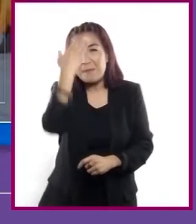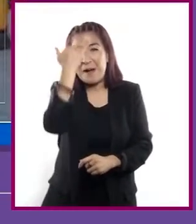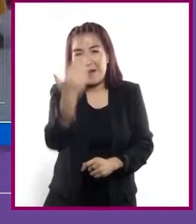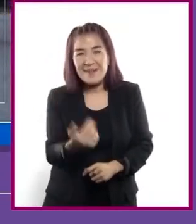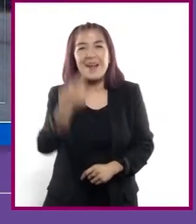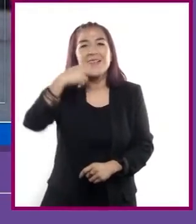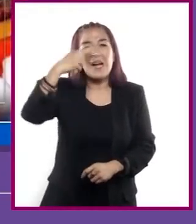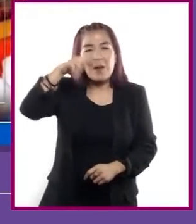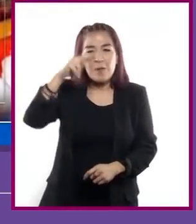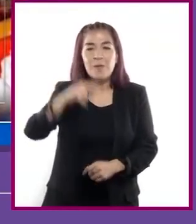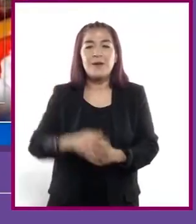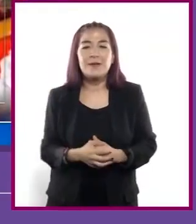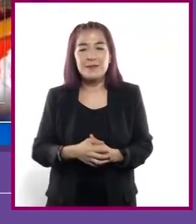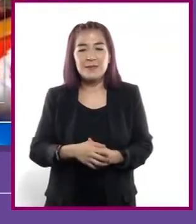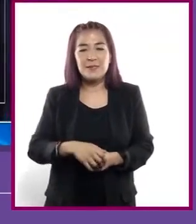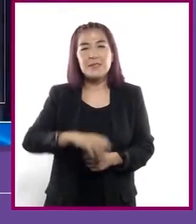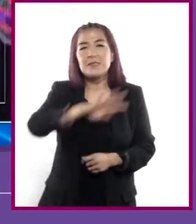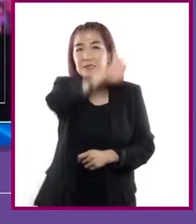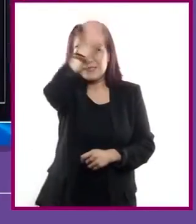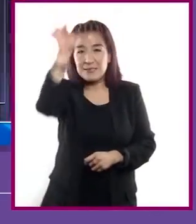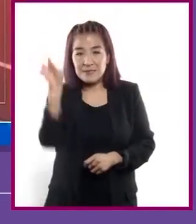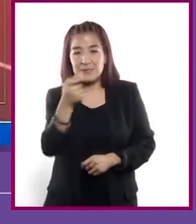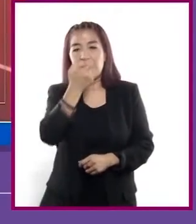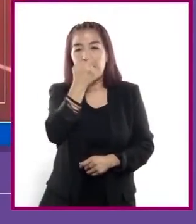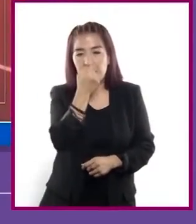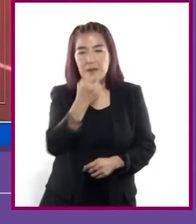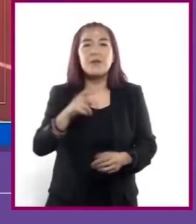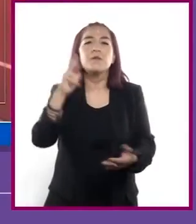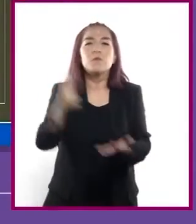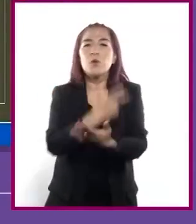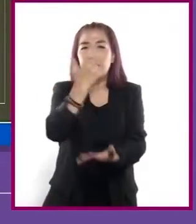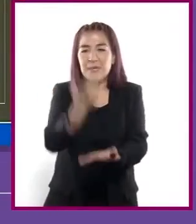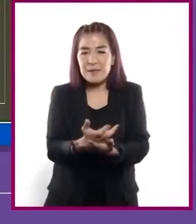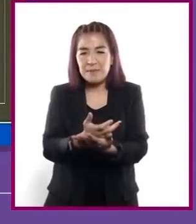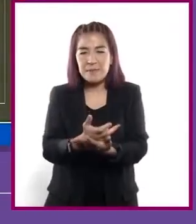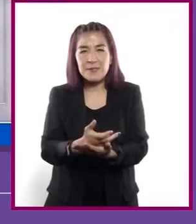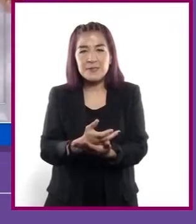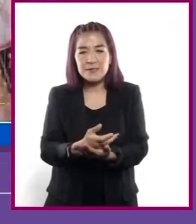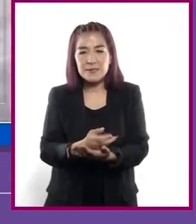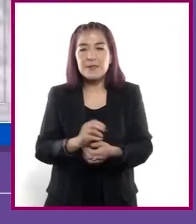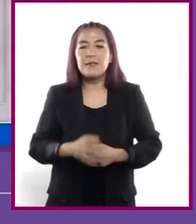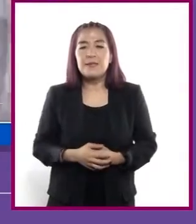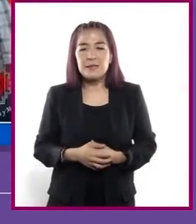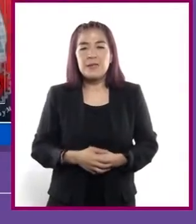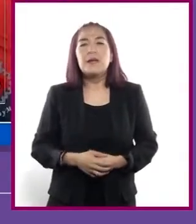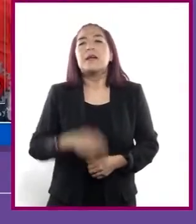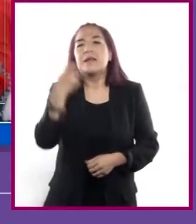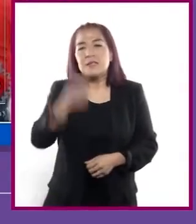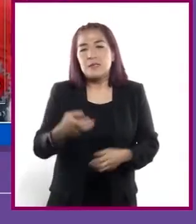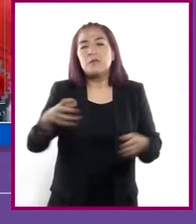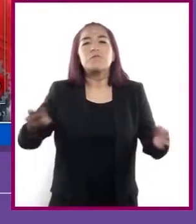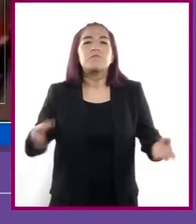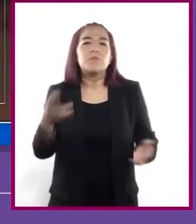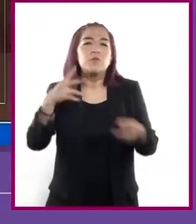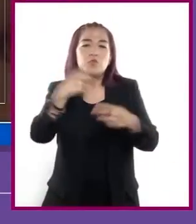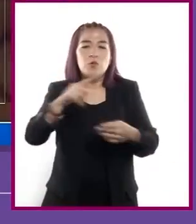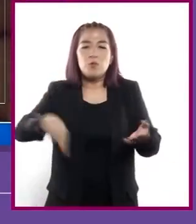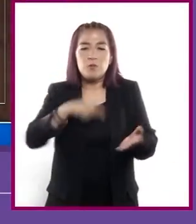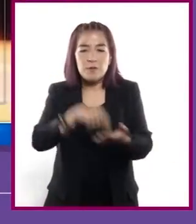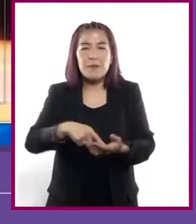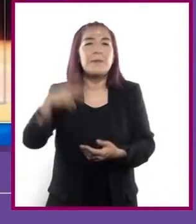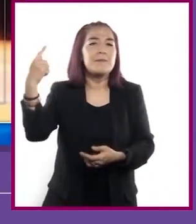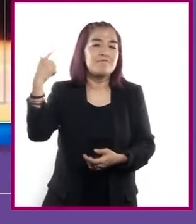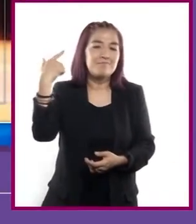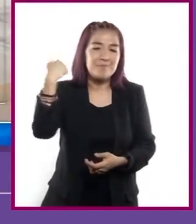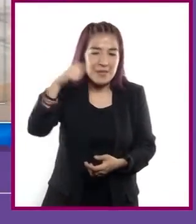paypay, tarahumara, zapoteca, purépecha o totonaca, o regional, jarocha, oaxaqueña,